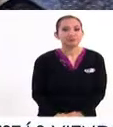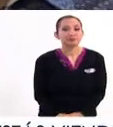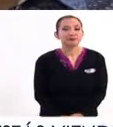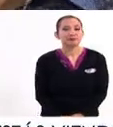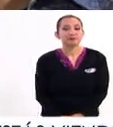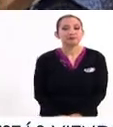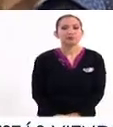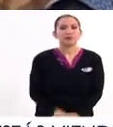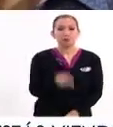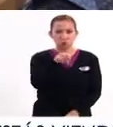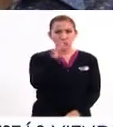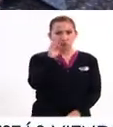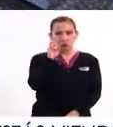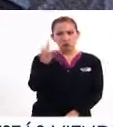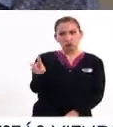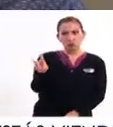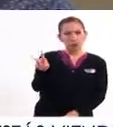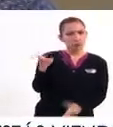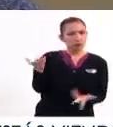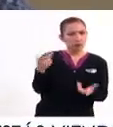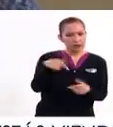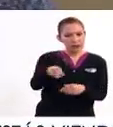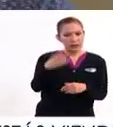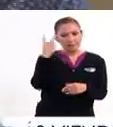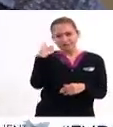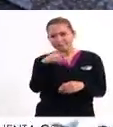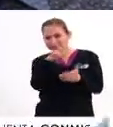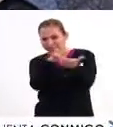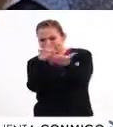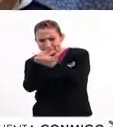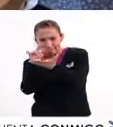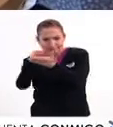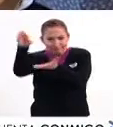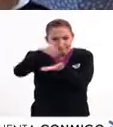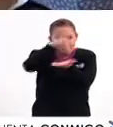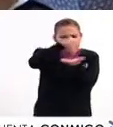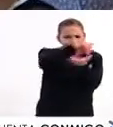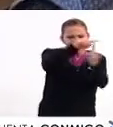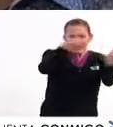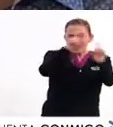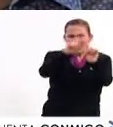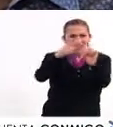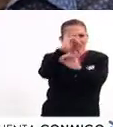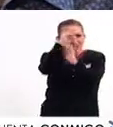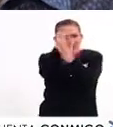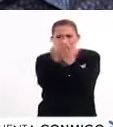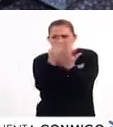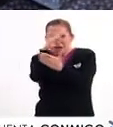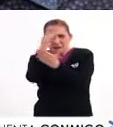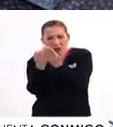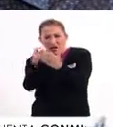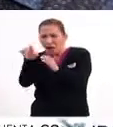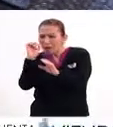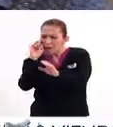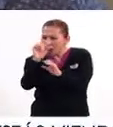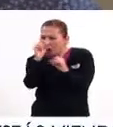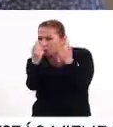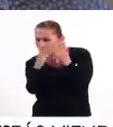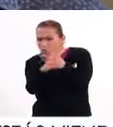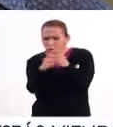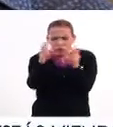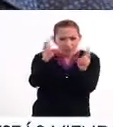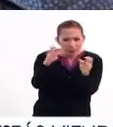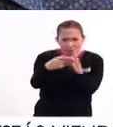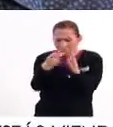Uh-huh. ¿Tú viste, digamos, en este recorrido, al conjuntar tantas imágenes, algunos ejes, algunos